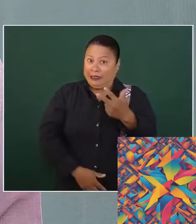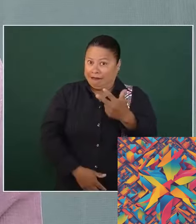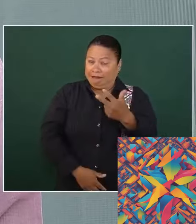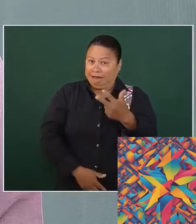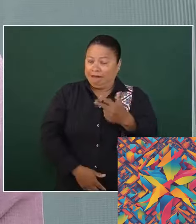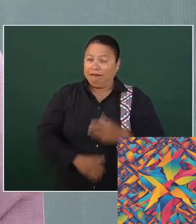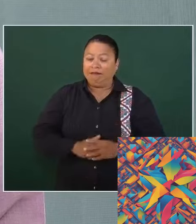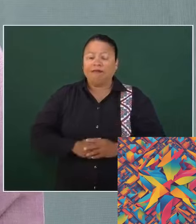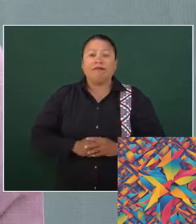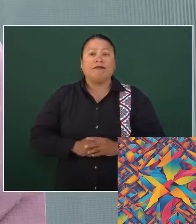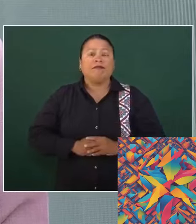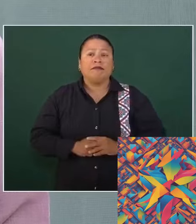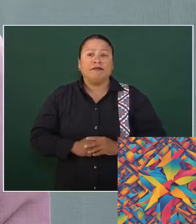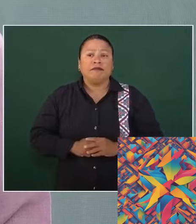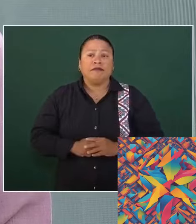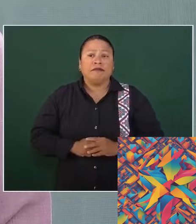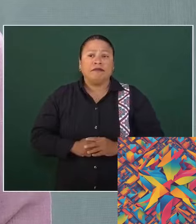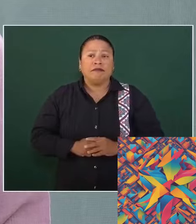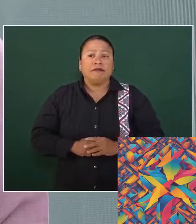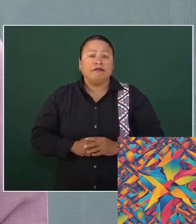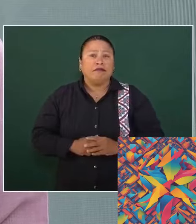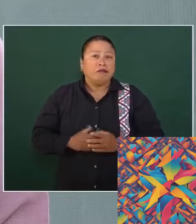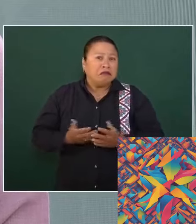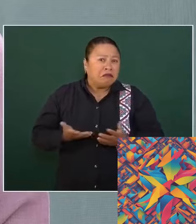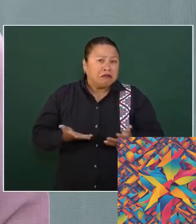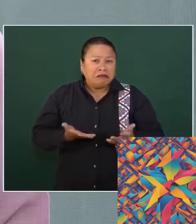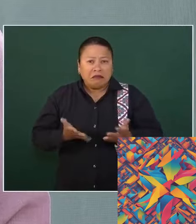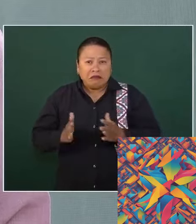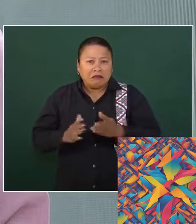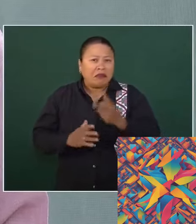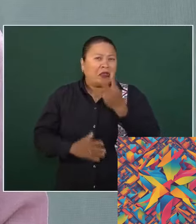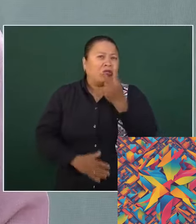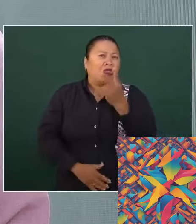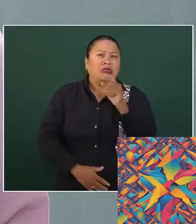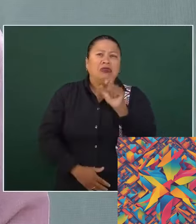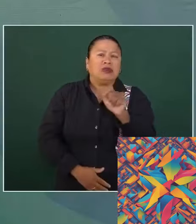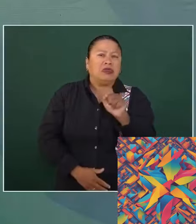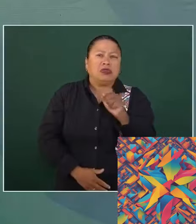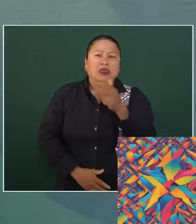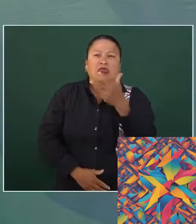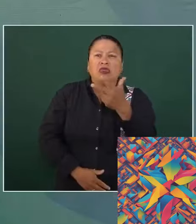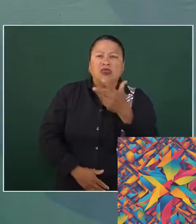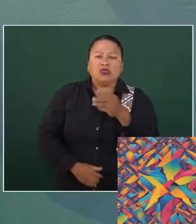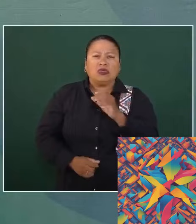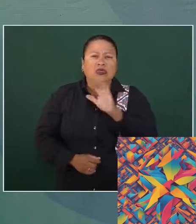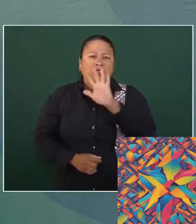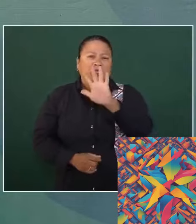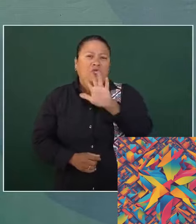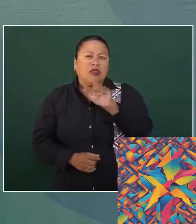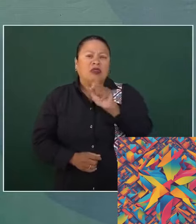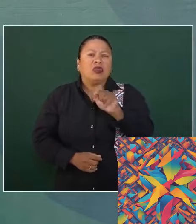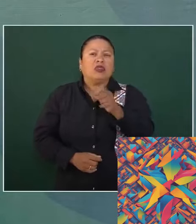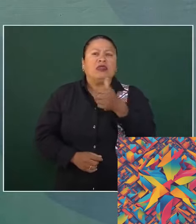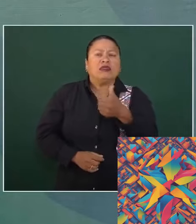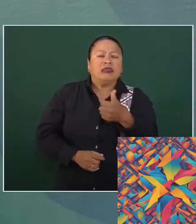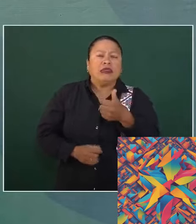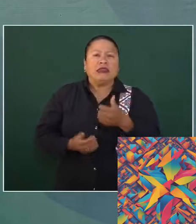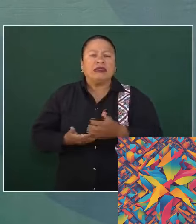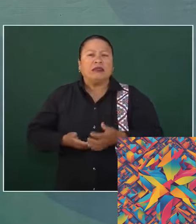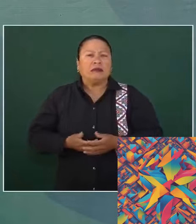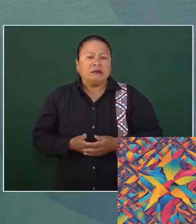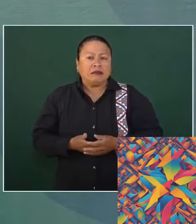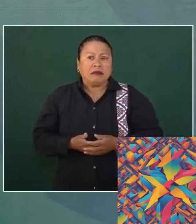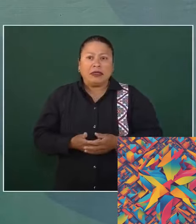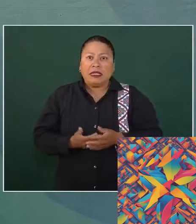un conocido youtuber y stream español, ha planteado la posibilidad de invitar al presidente a los prestigiosos premios SLAN, lo que indica el impacto